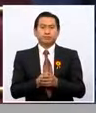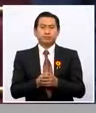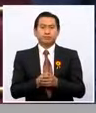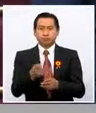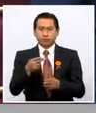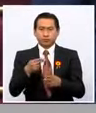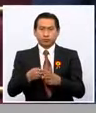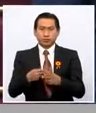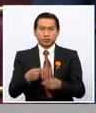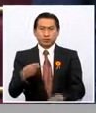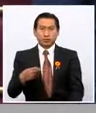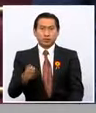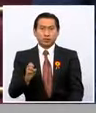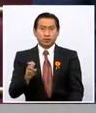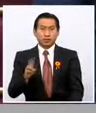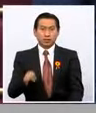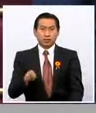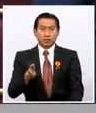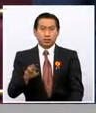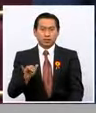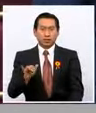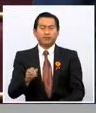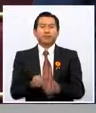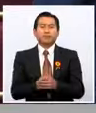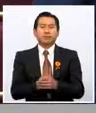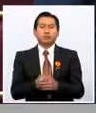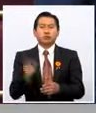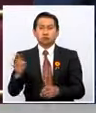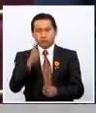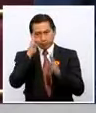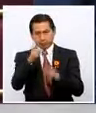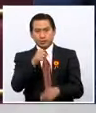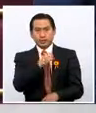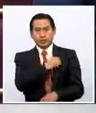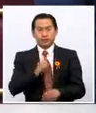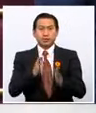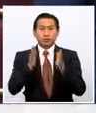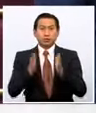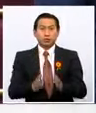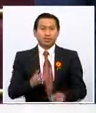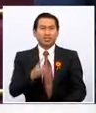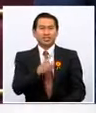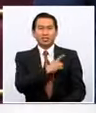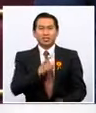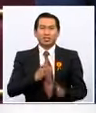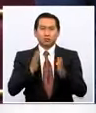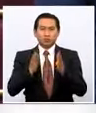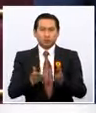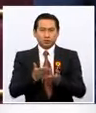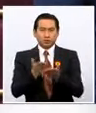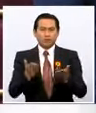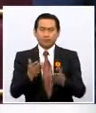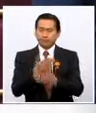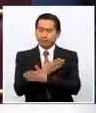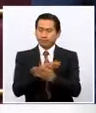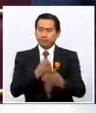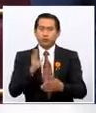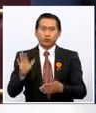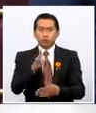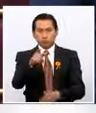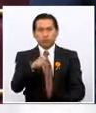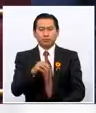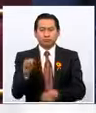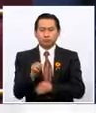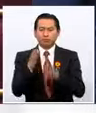henry nelson cabrera a los honorables senadores y diputados quiero saludar a los señores ministros